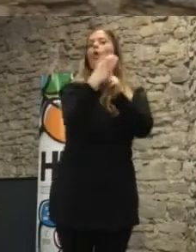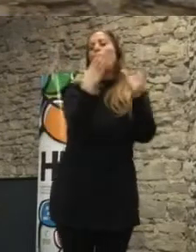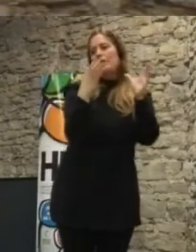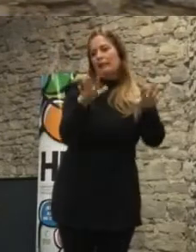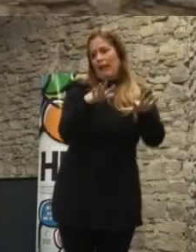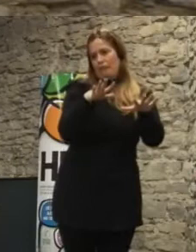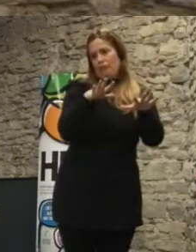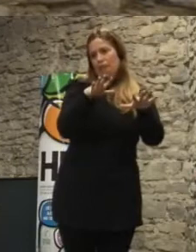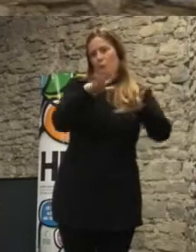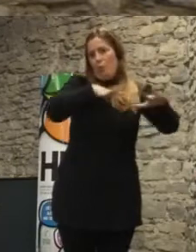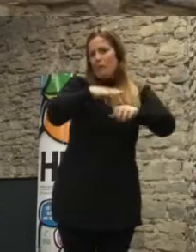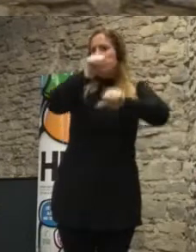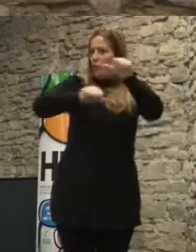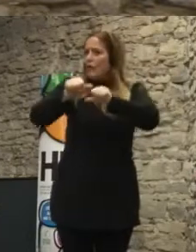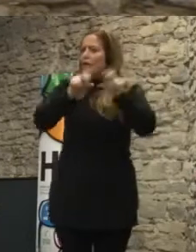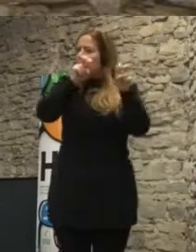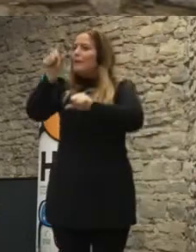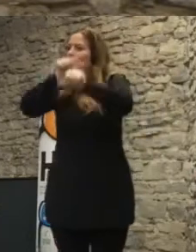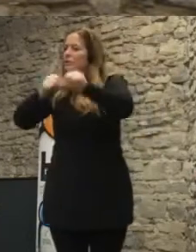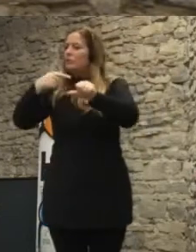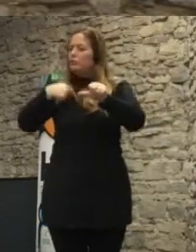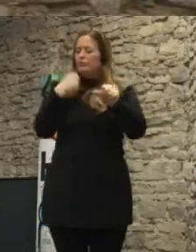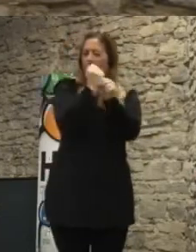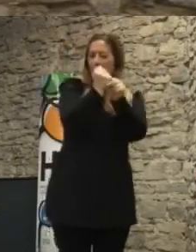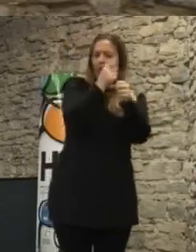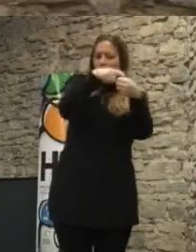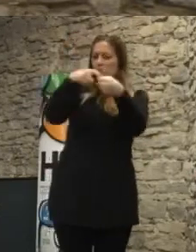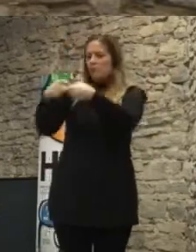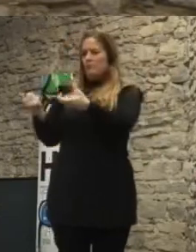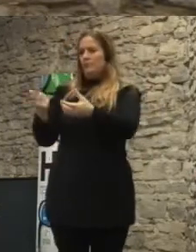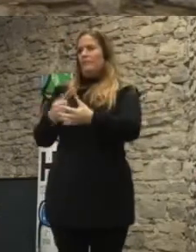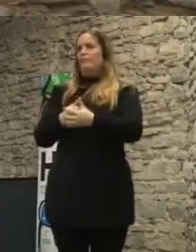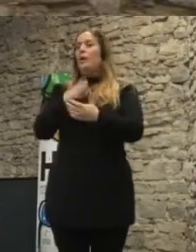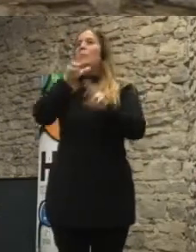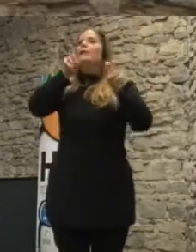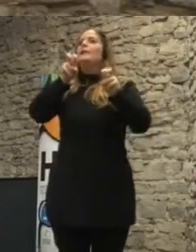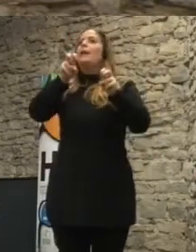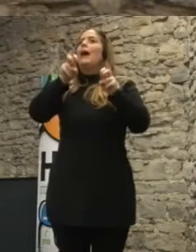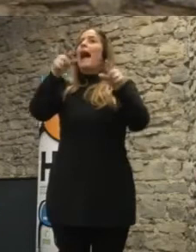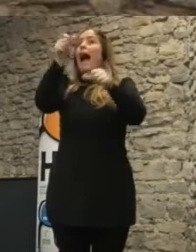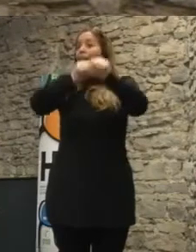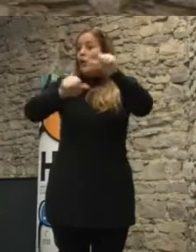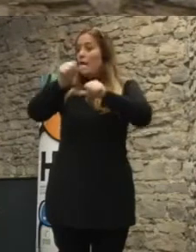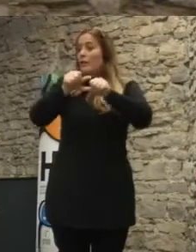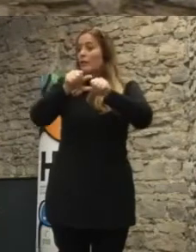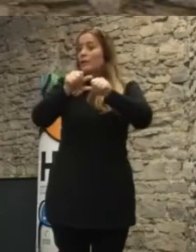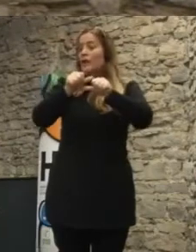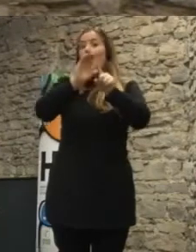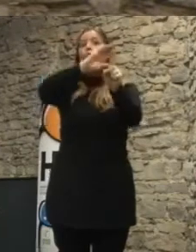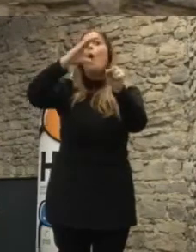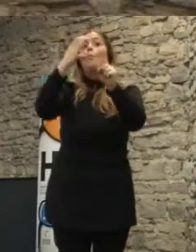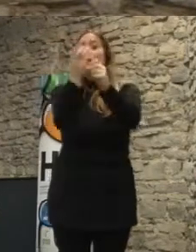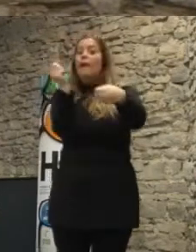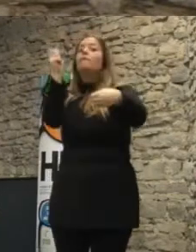movimiento asociativo y el hecho asociativo forma parte de lo comunitario. Y trabajando con mucha